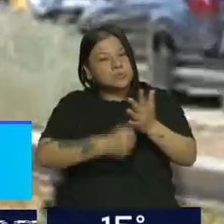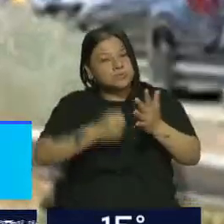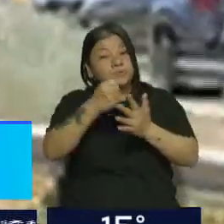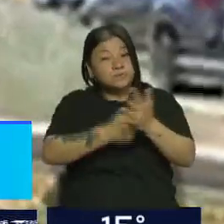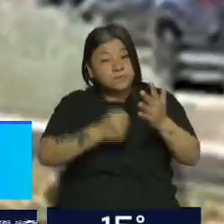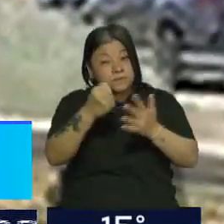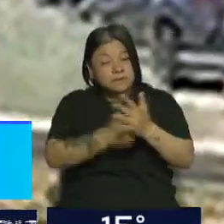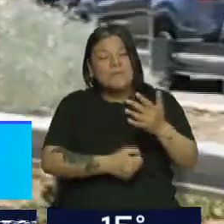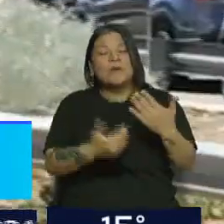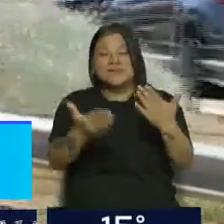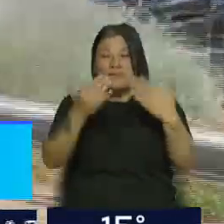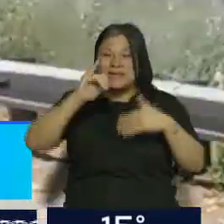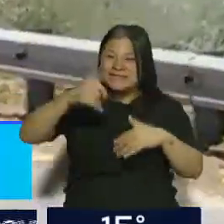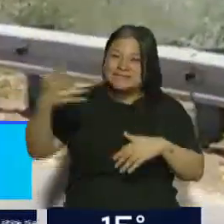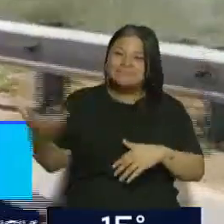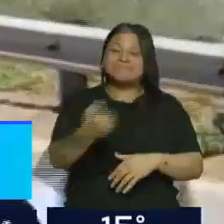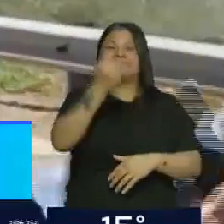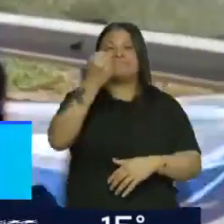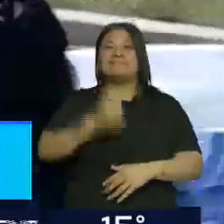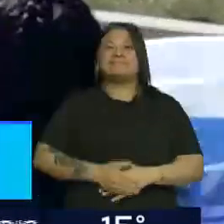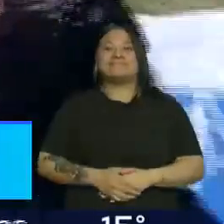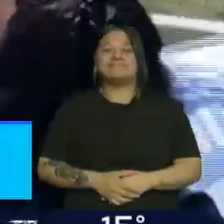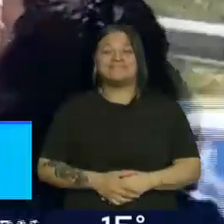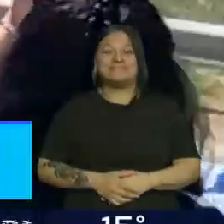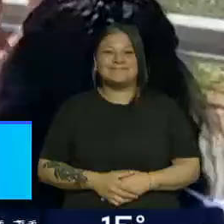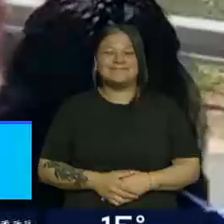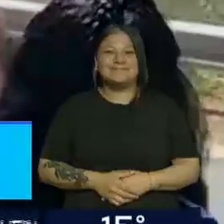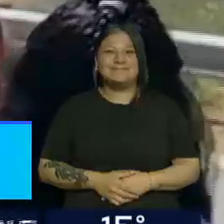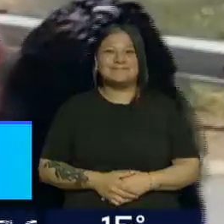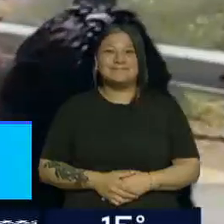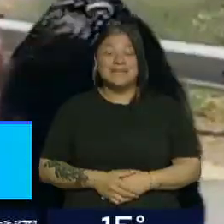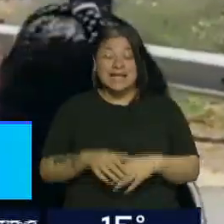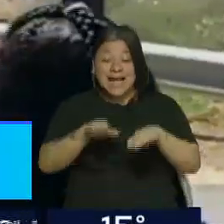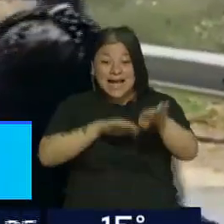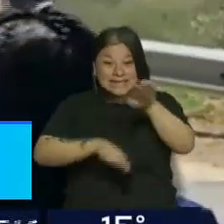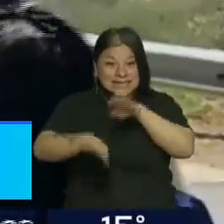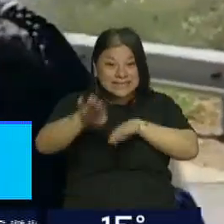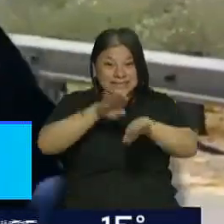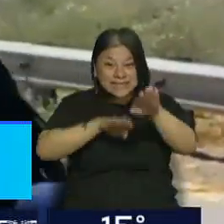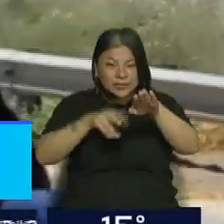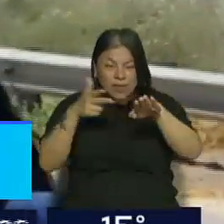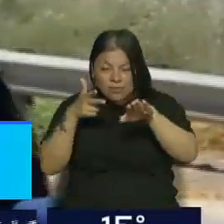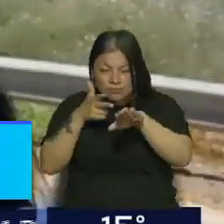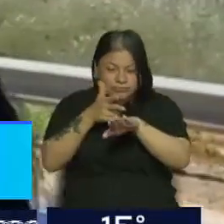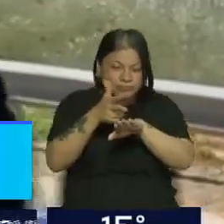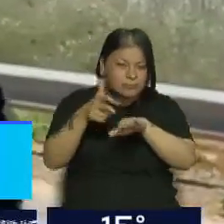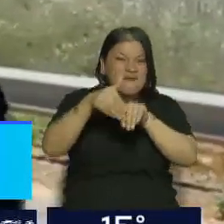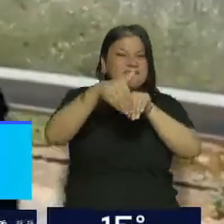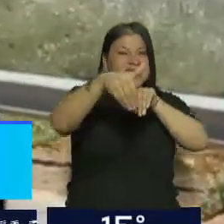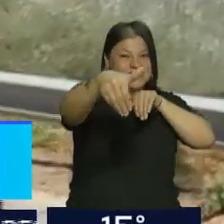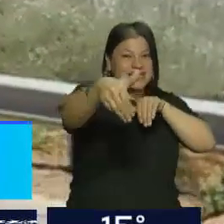es imposible. Cruzando ya el acceso, la batea,